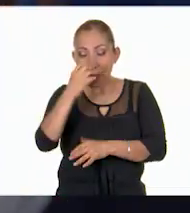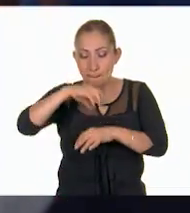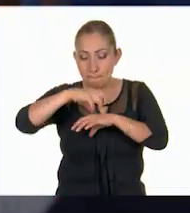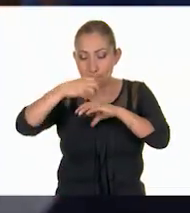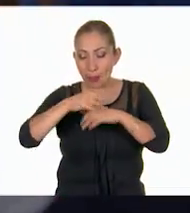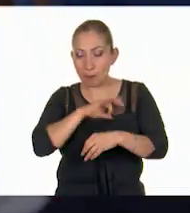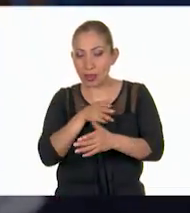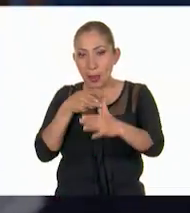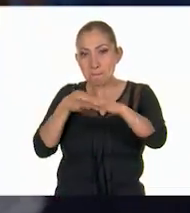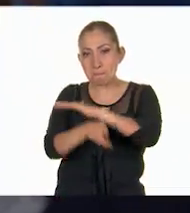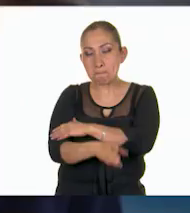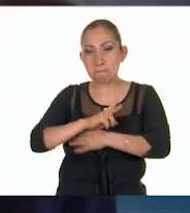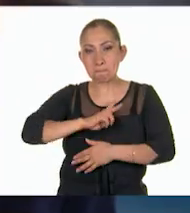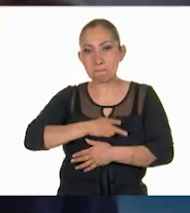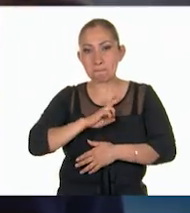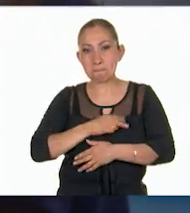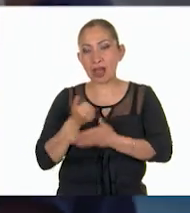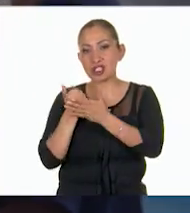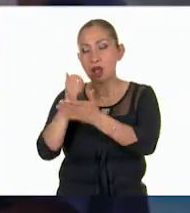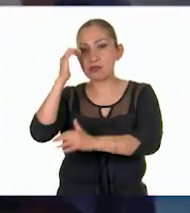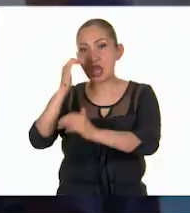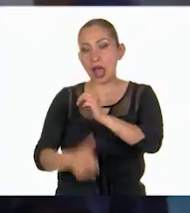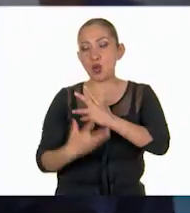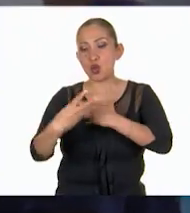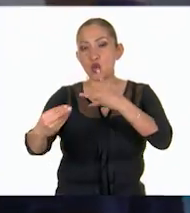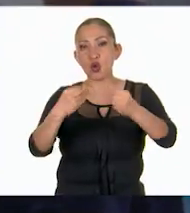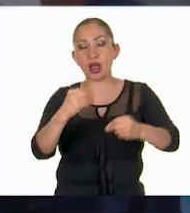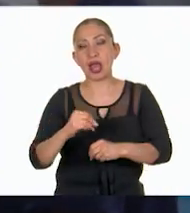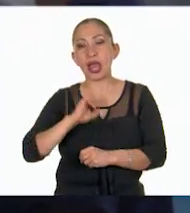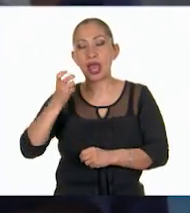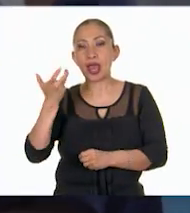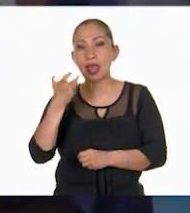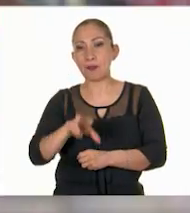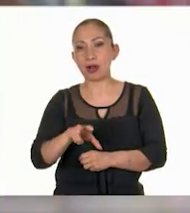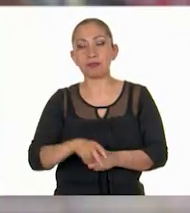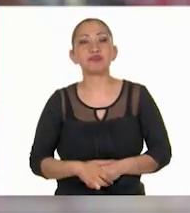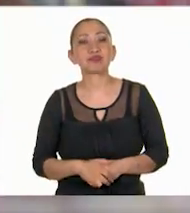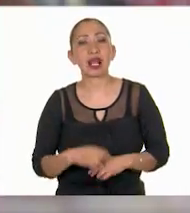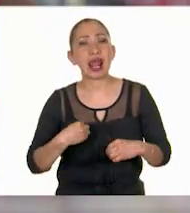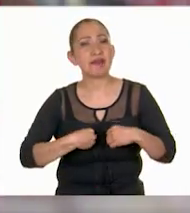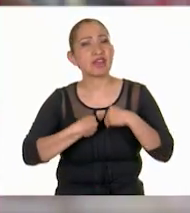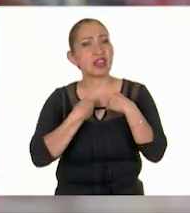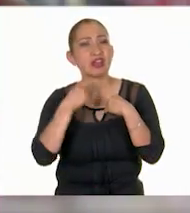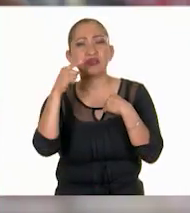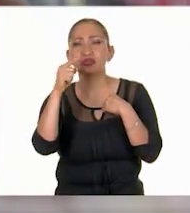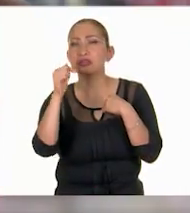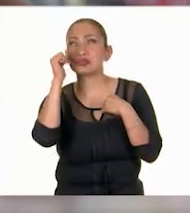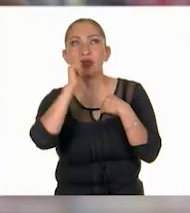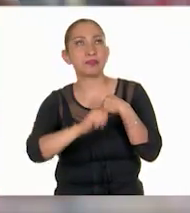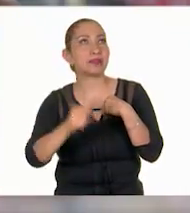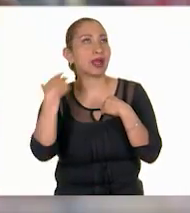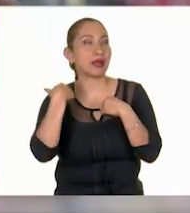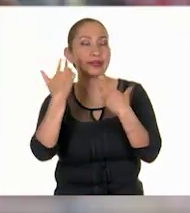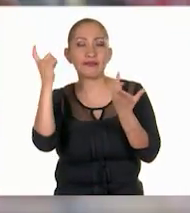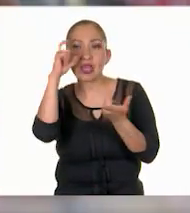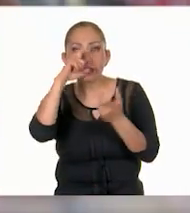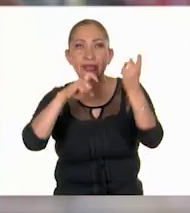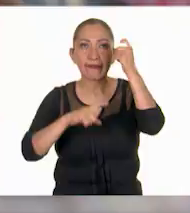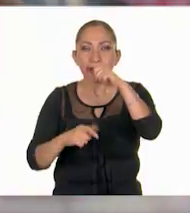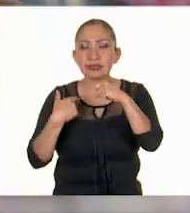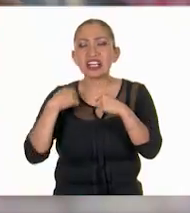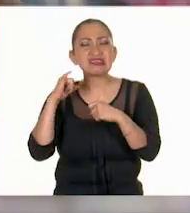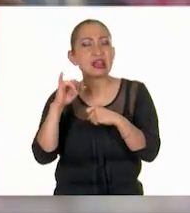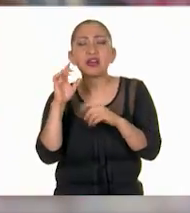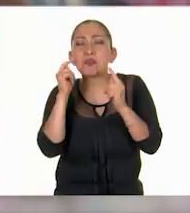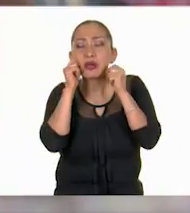molécula capaz de matar virus, ayudando a acabar con una crisis de ébola. La vida te va a poner miles de retos.